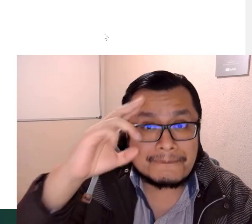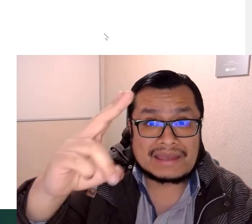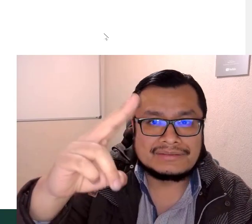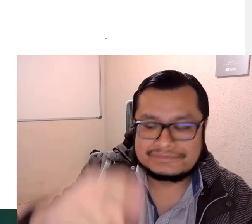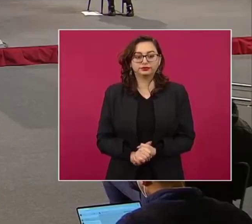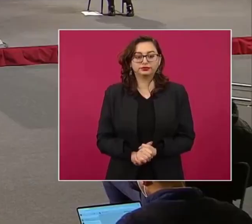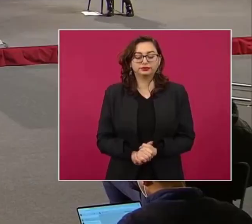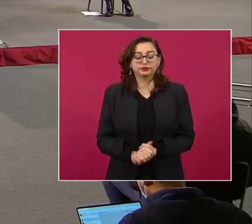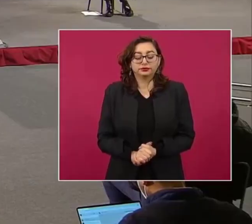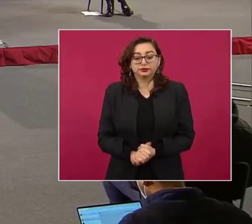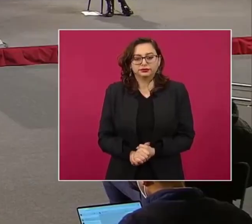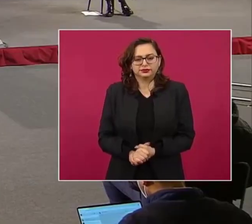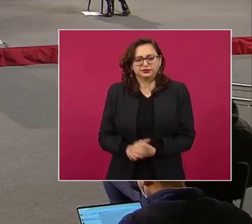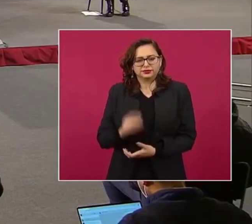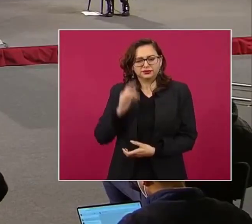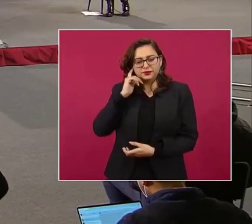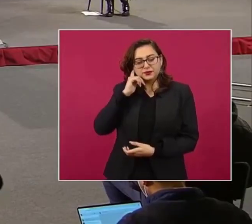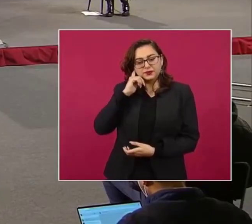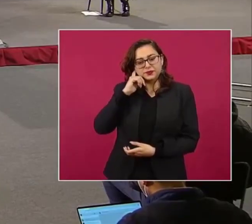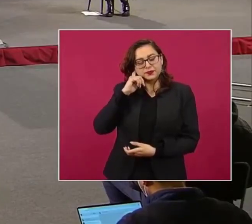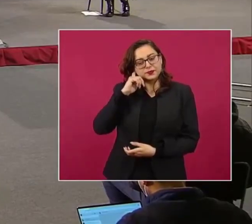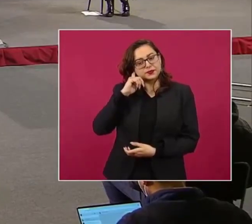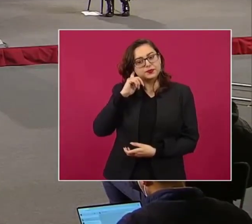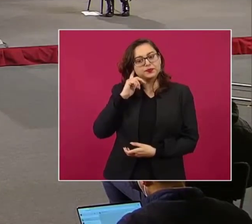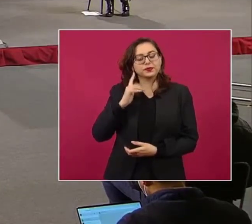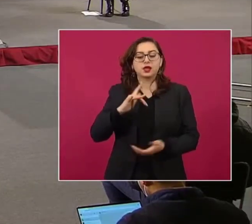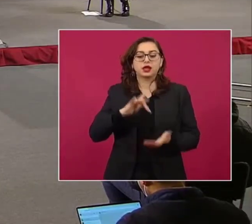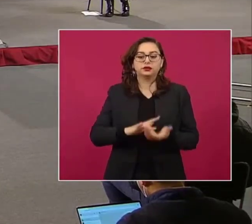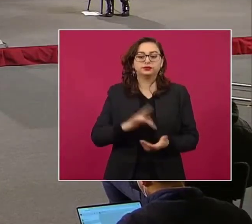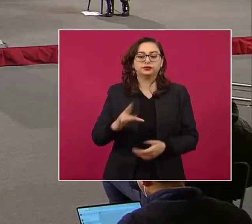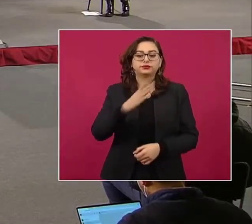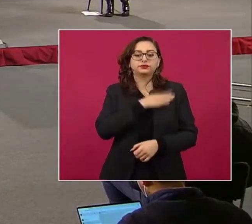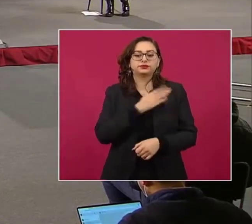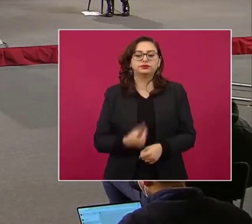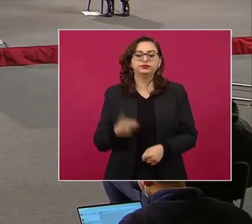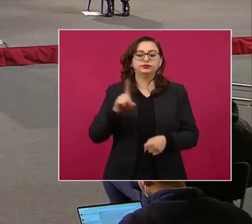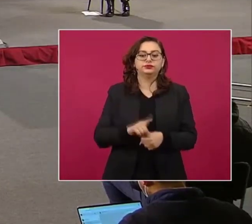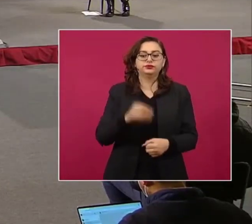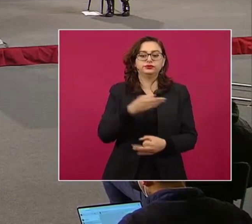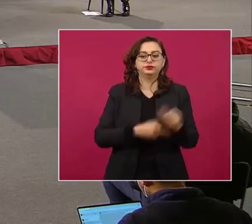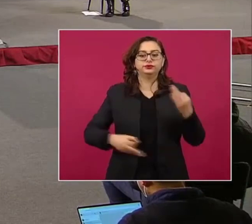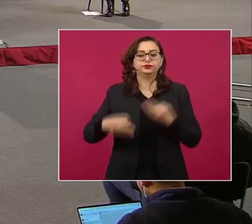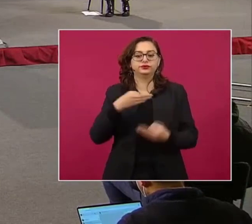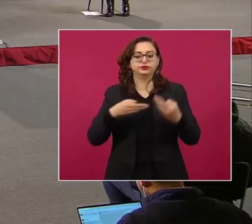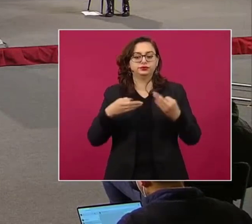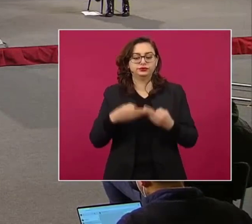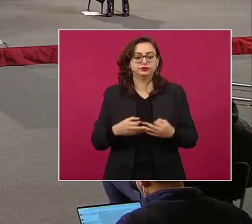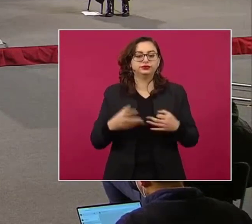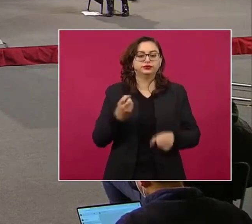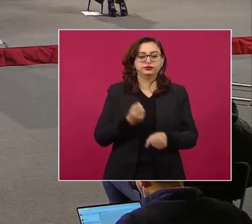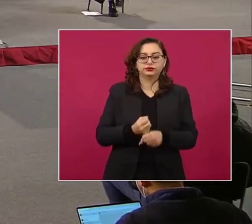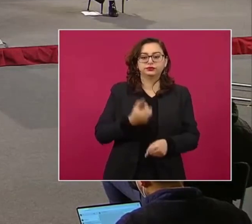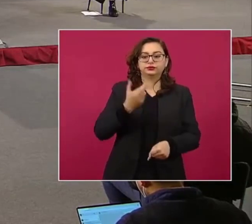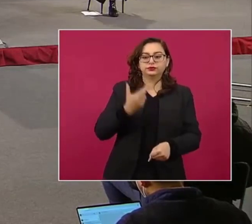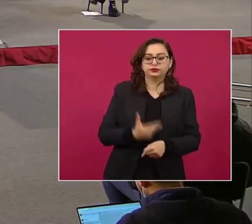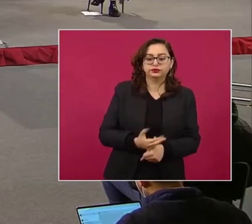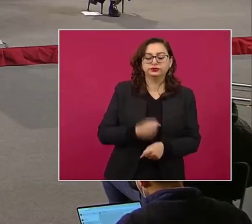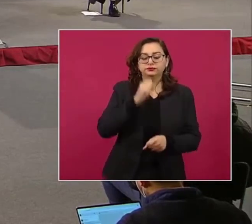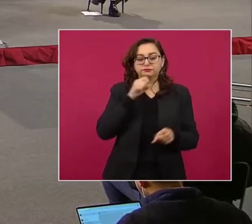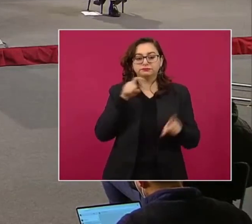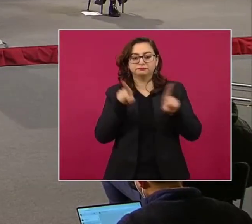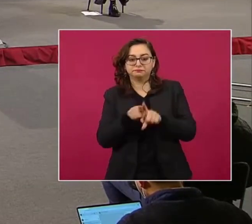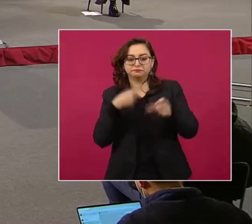madrugadas valle aunque gracias buenos días a todos buen día secretario compañeros de de prensa que nos